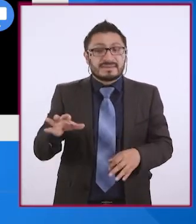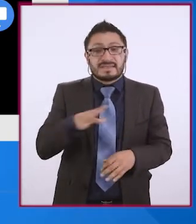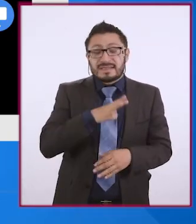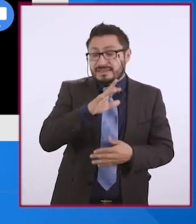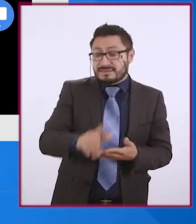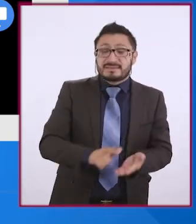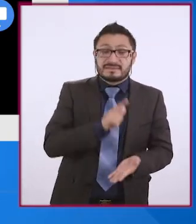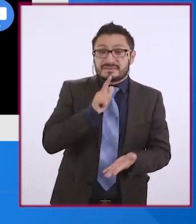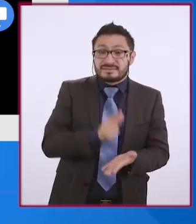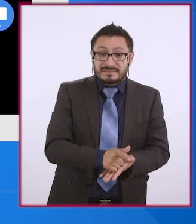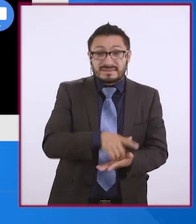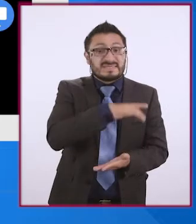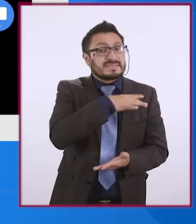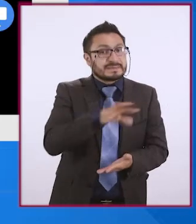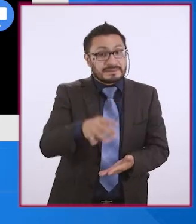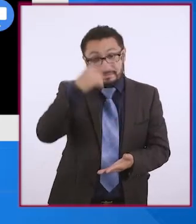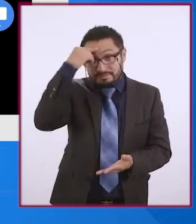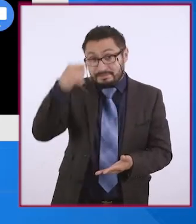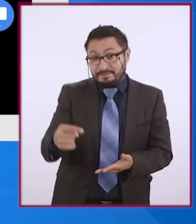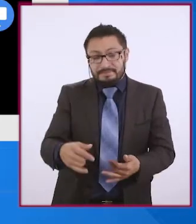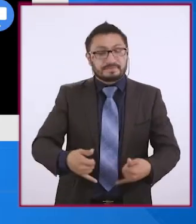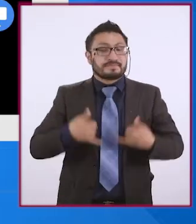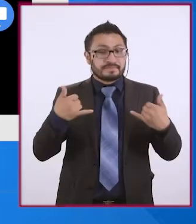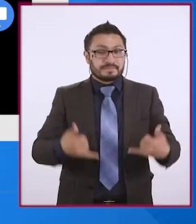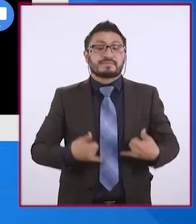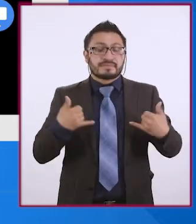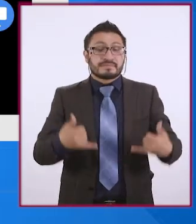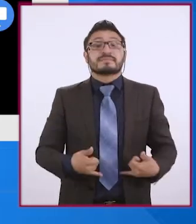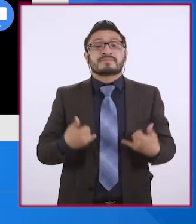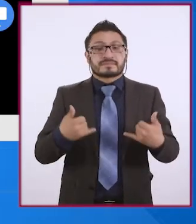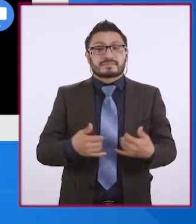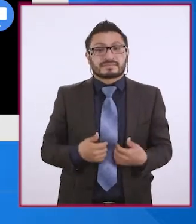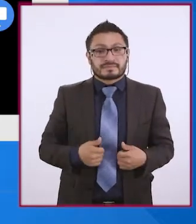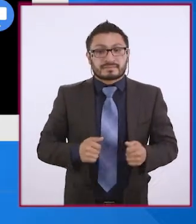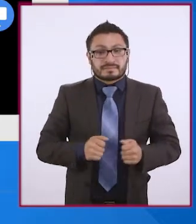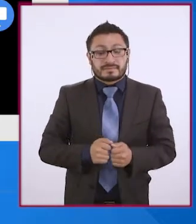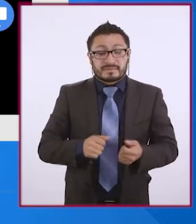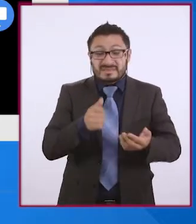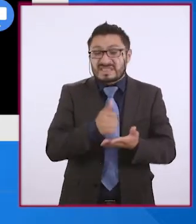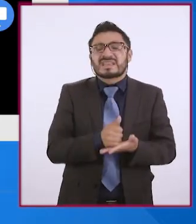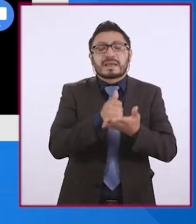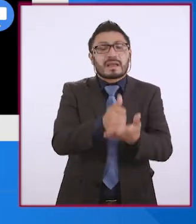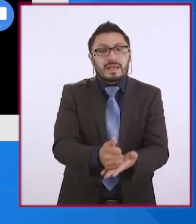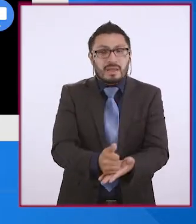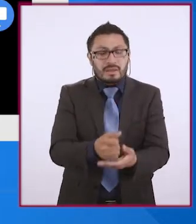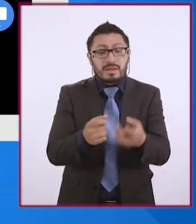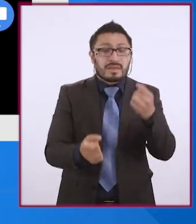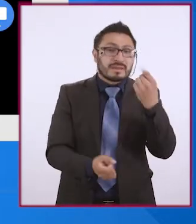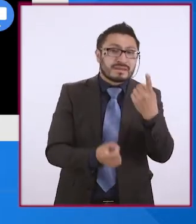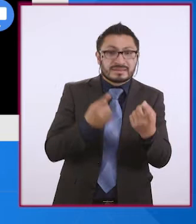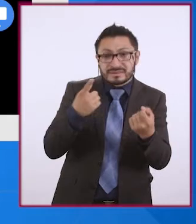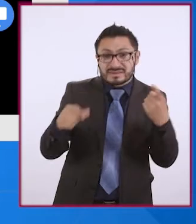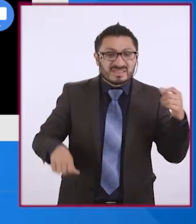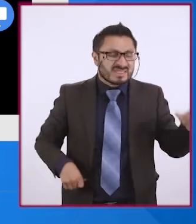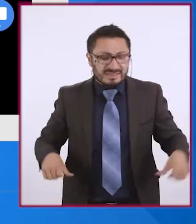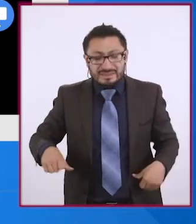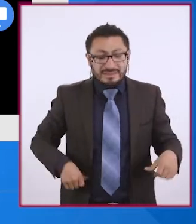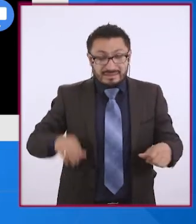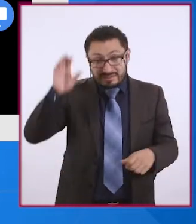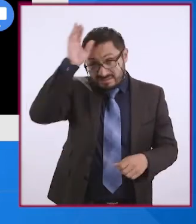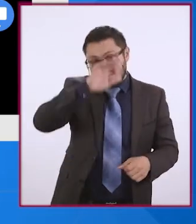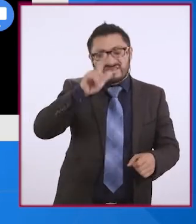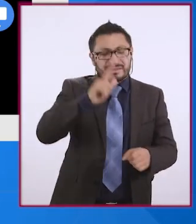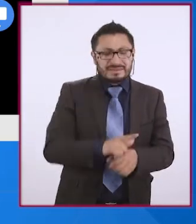ley general para las jóvenes y los jóvenes que permita que ciertas actividades culturales que interesan